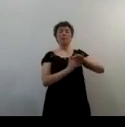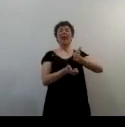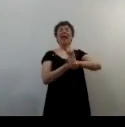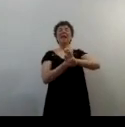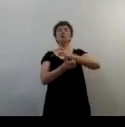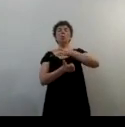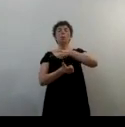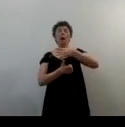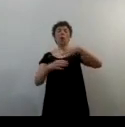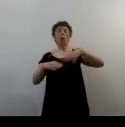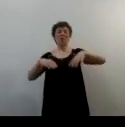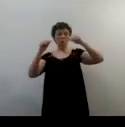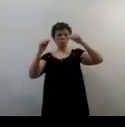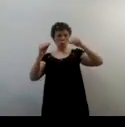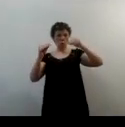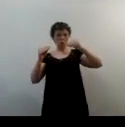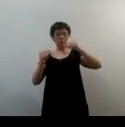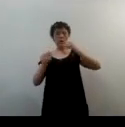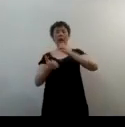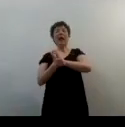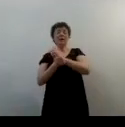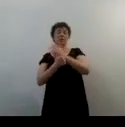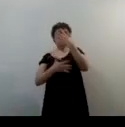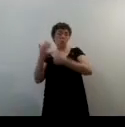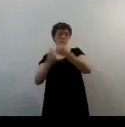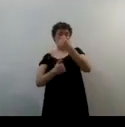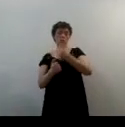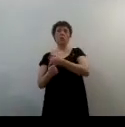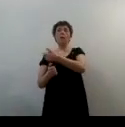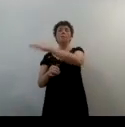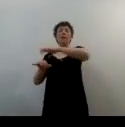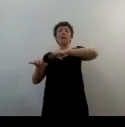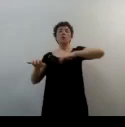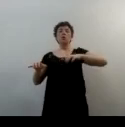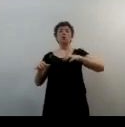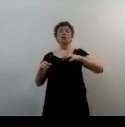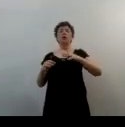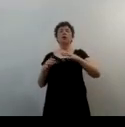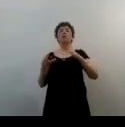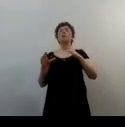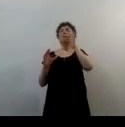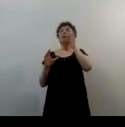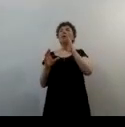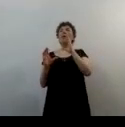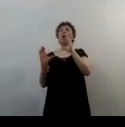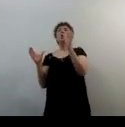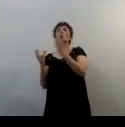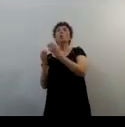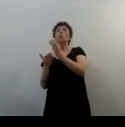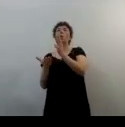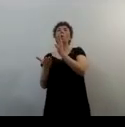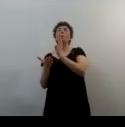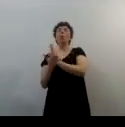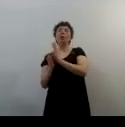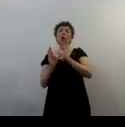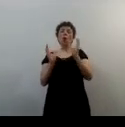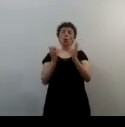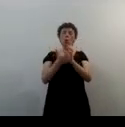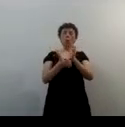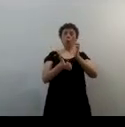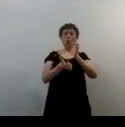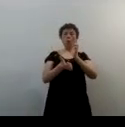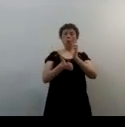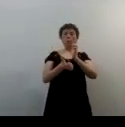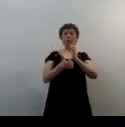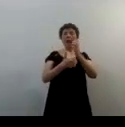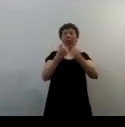bueno, los quesos son lácteos, a la mayoría de los quesos los metemos en grupo proteico, en otro en grupo lácteos, pero los quesos,